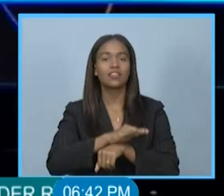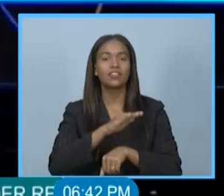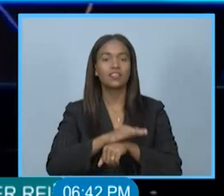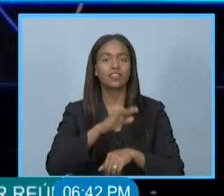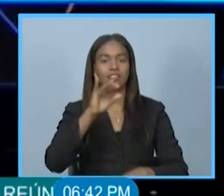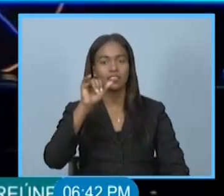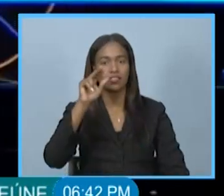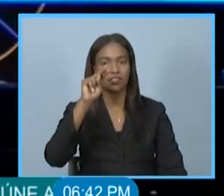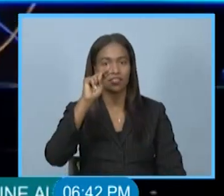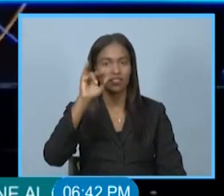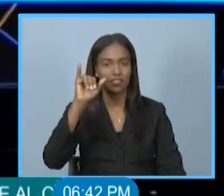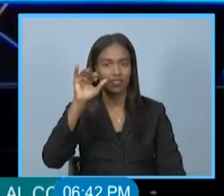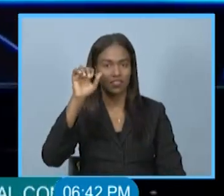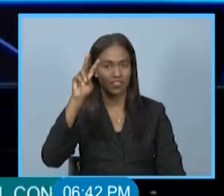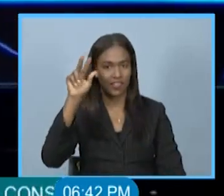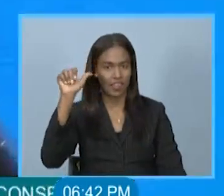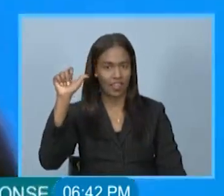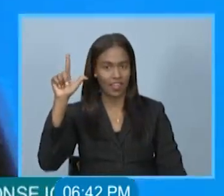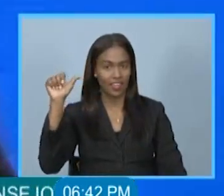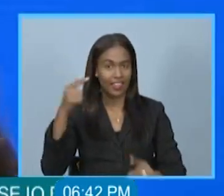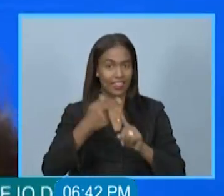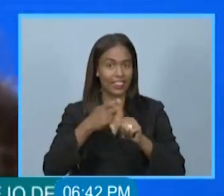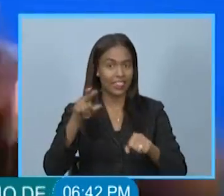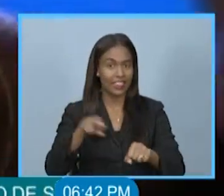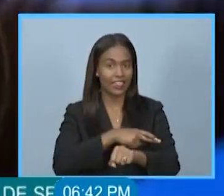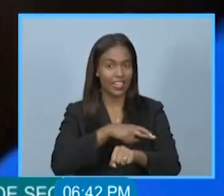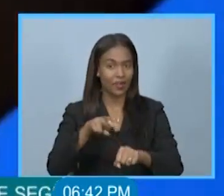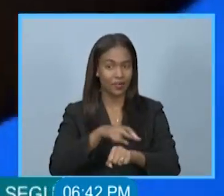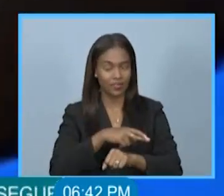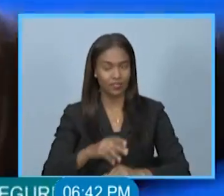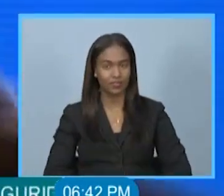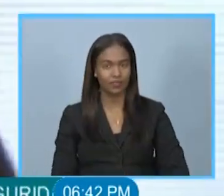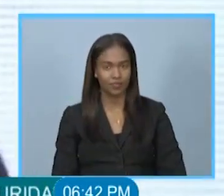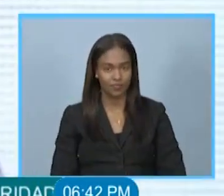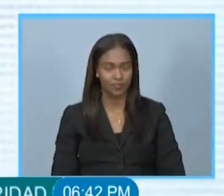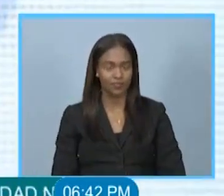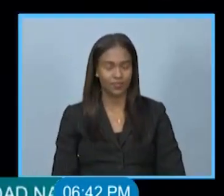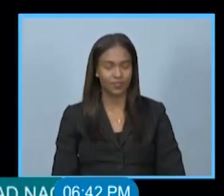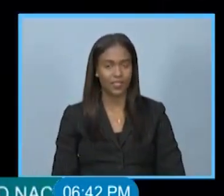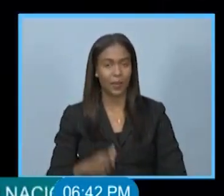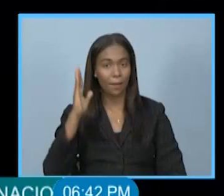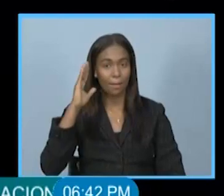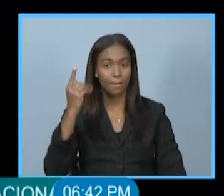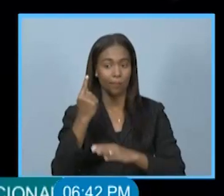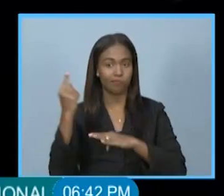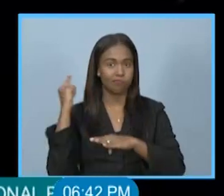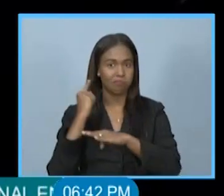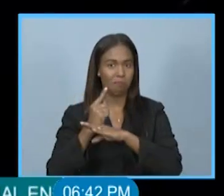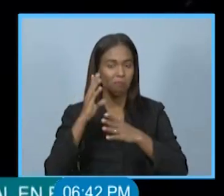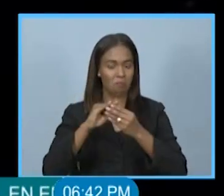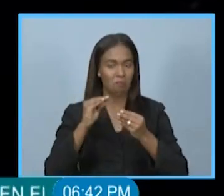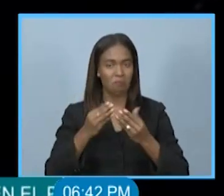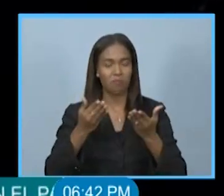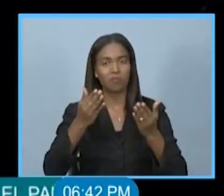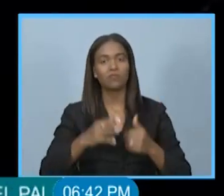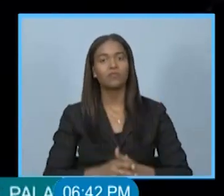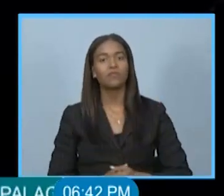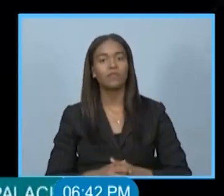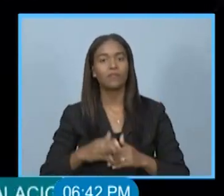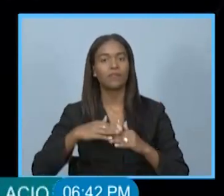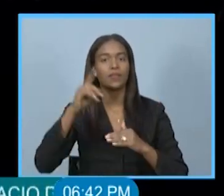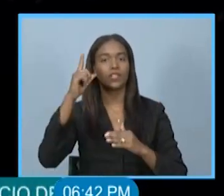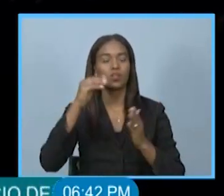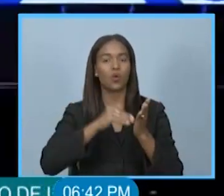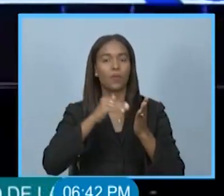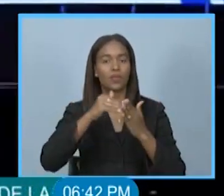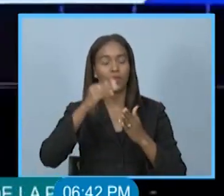nombre es Jenny Ávila desde la romana Bueno vamos a leer la primera noticia más de un